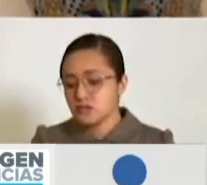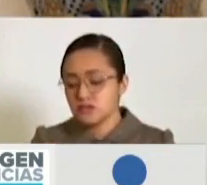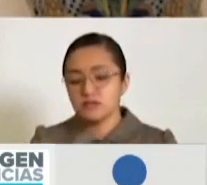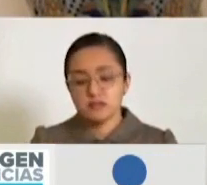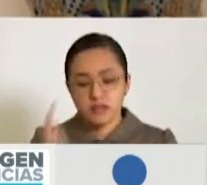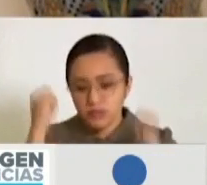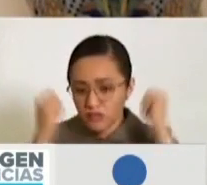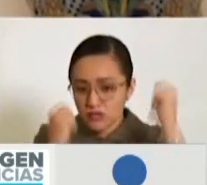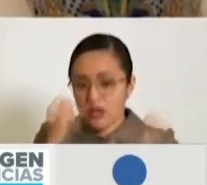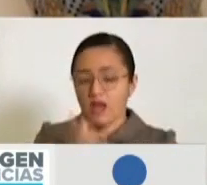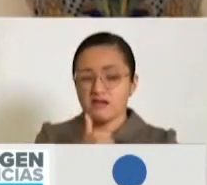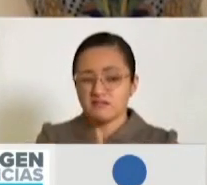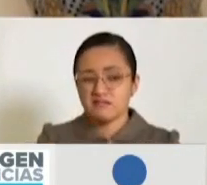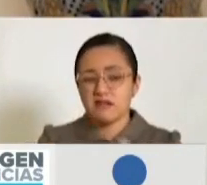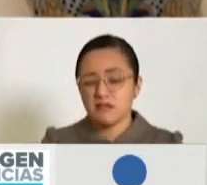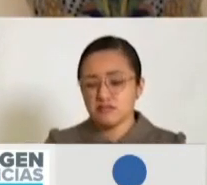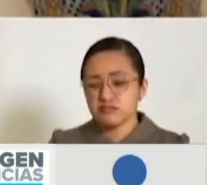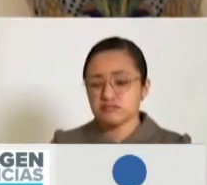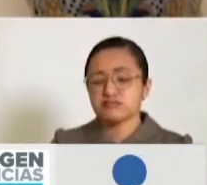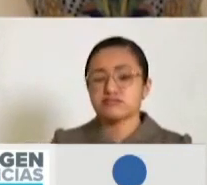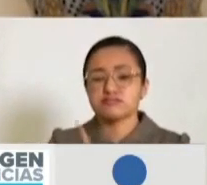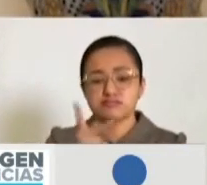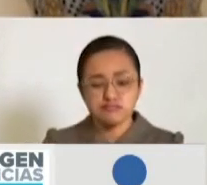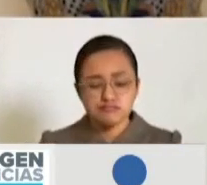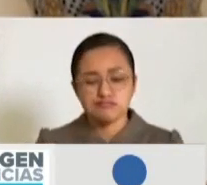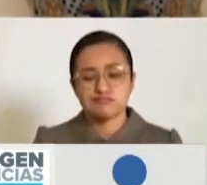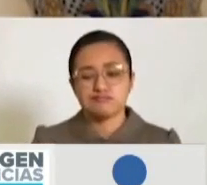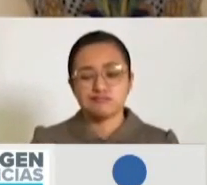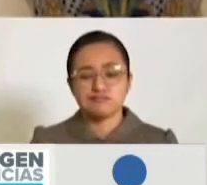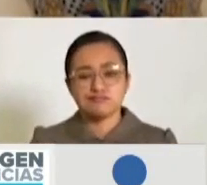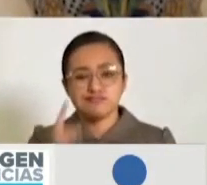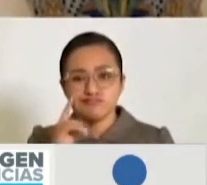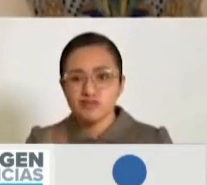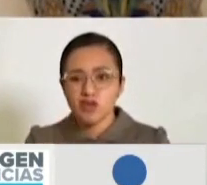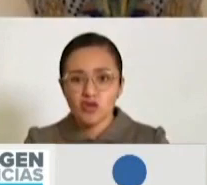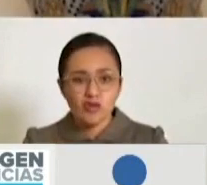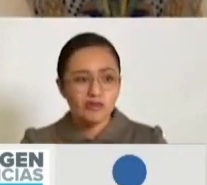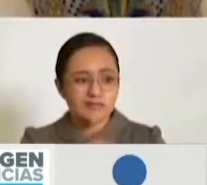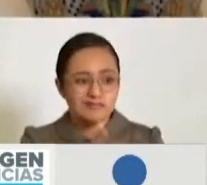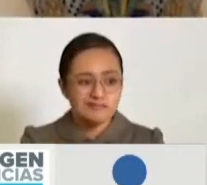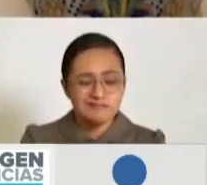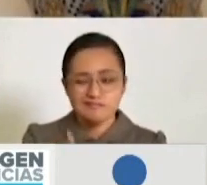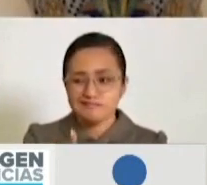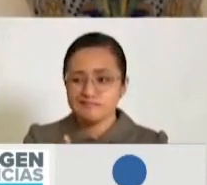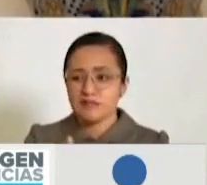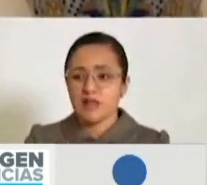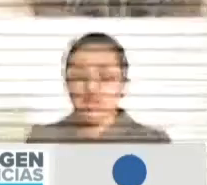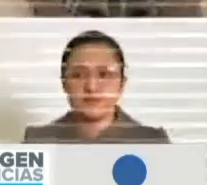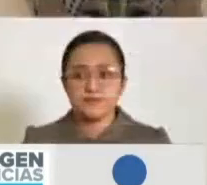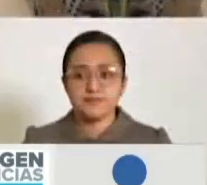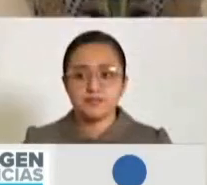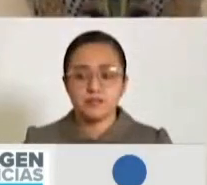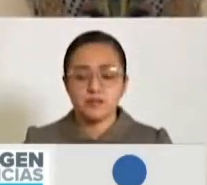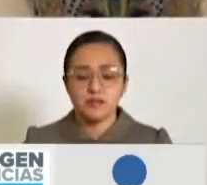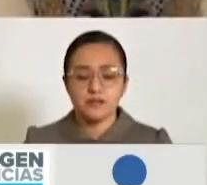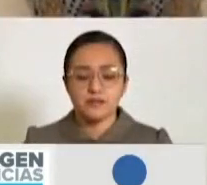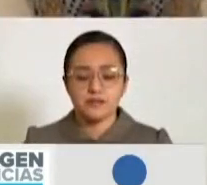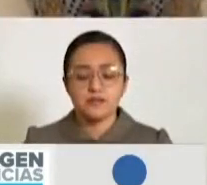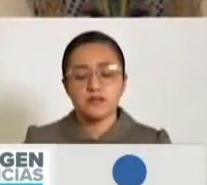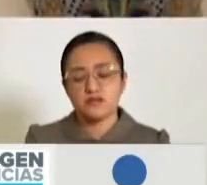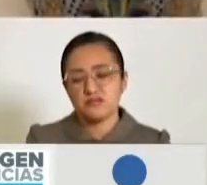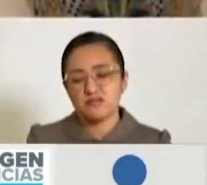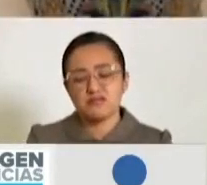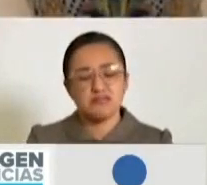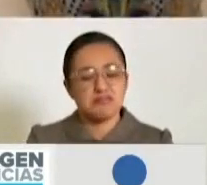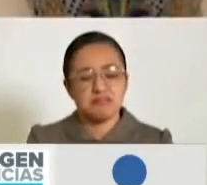turismo con programas atractivos con todo el esquema de desarrollo pero tenemos